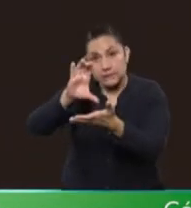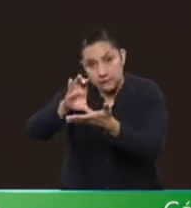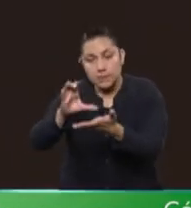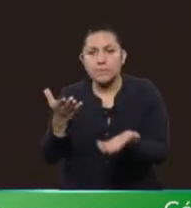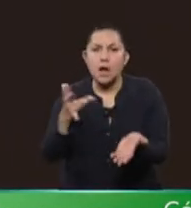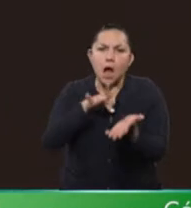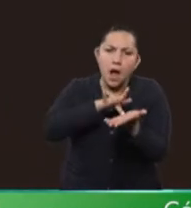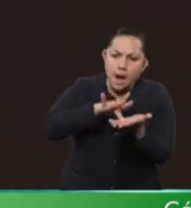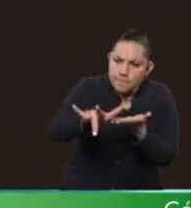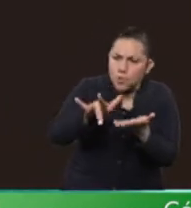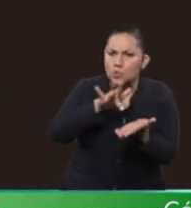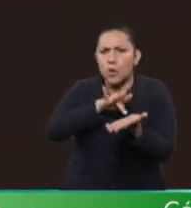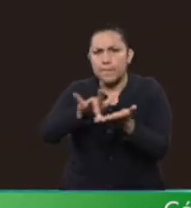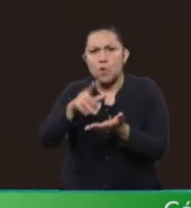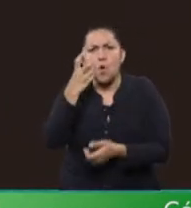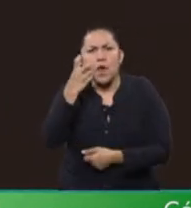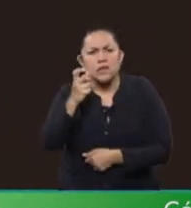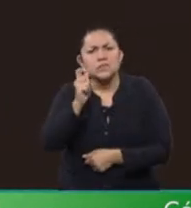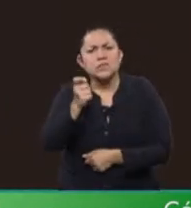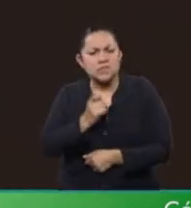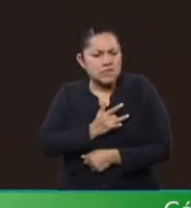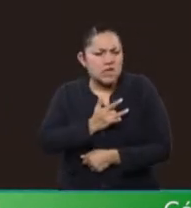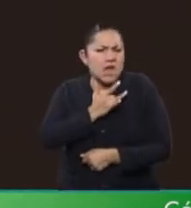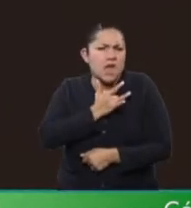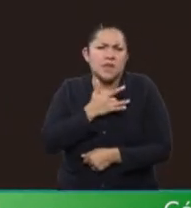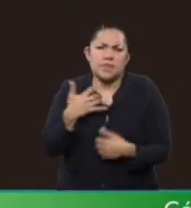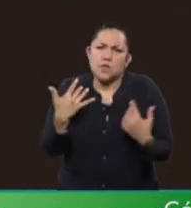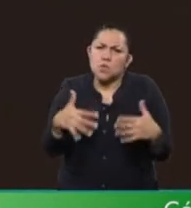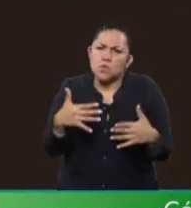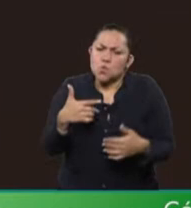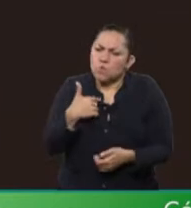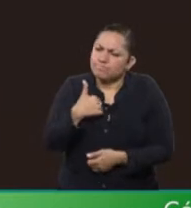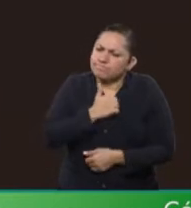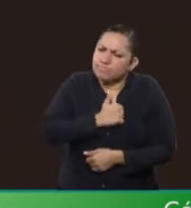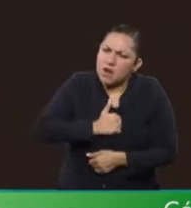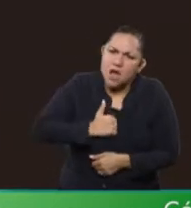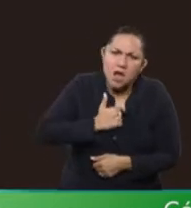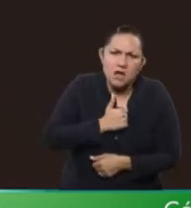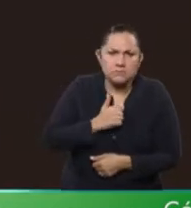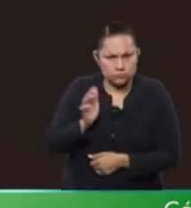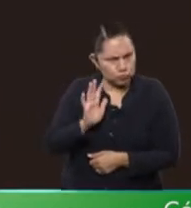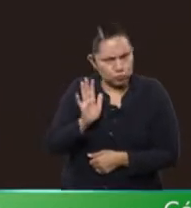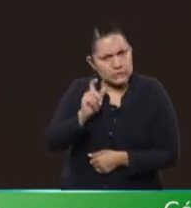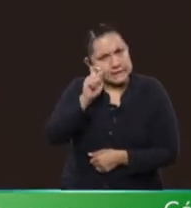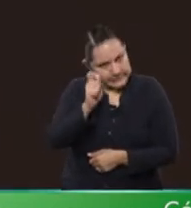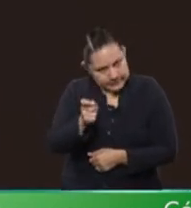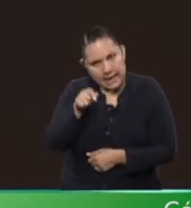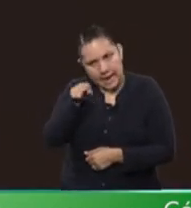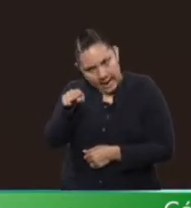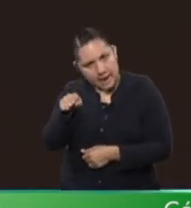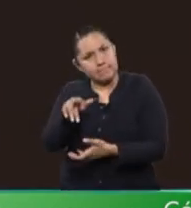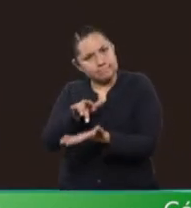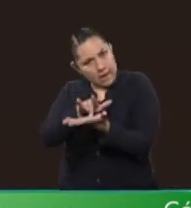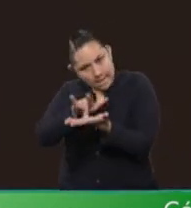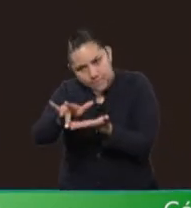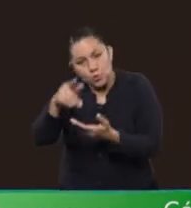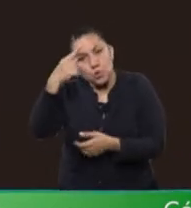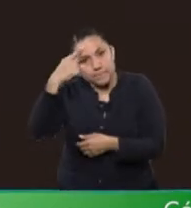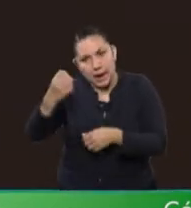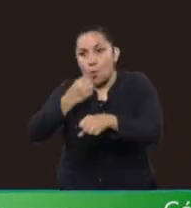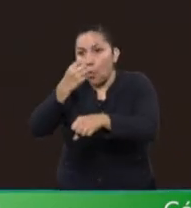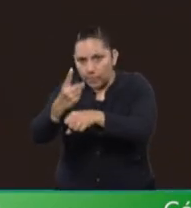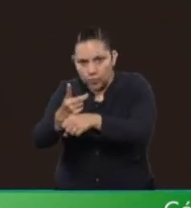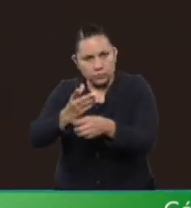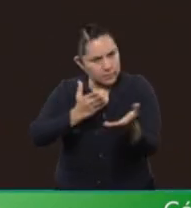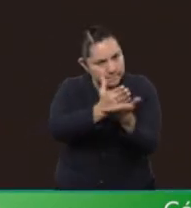justicia social, porque ellas enfrentan barreras físicas, sociales, económicas que limitan su participación plena en la